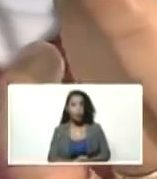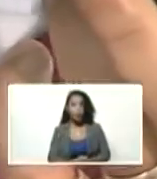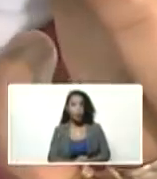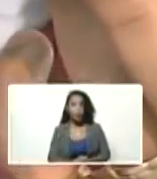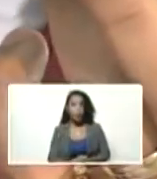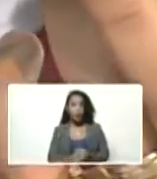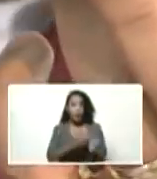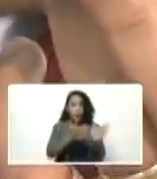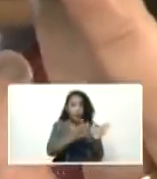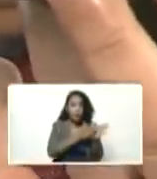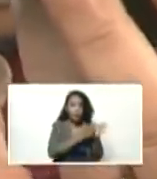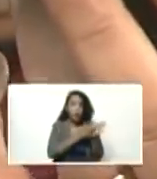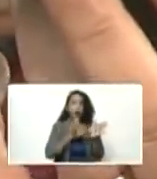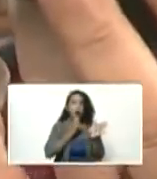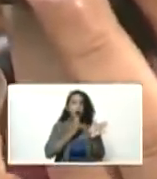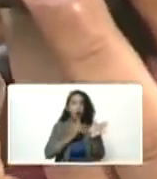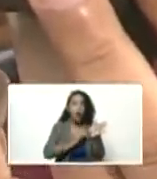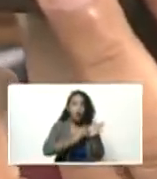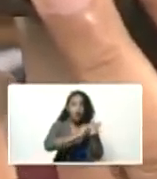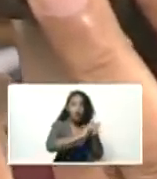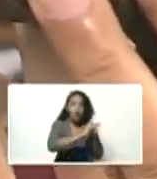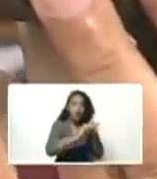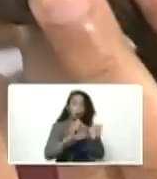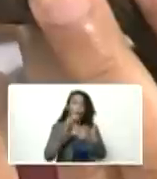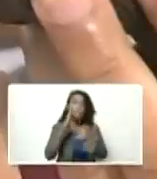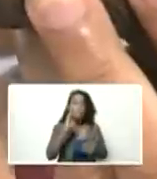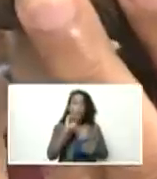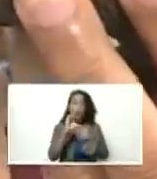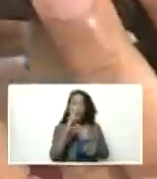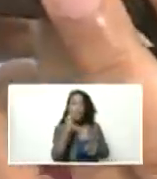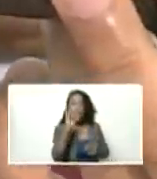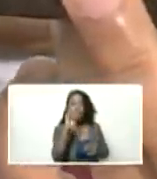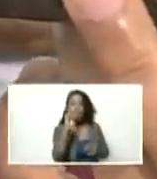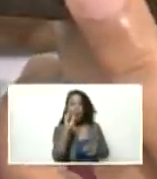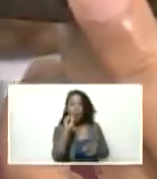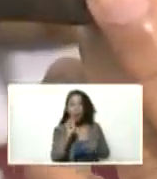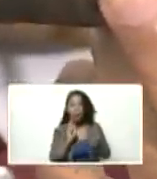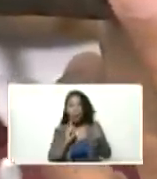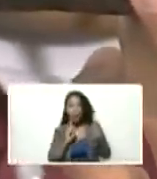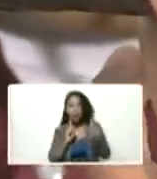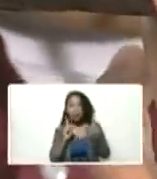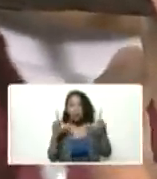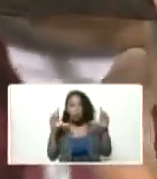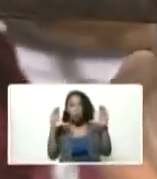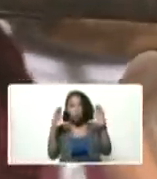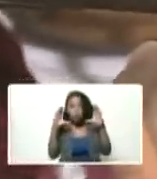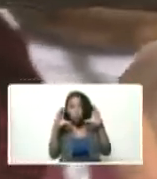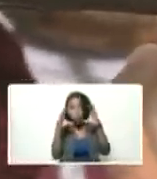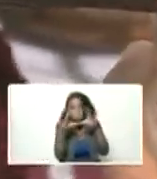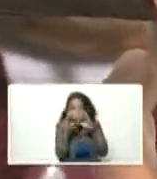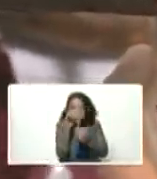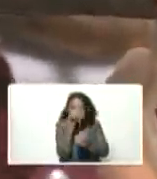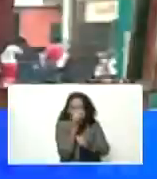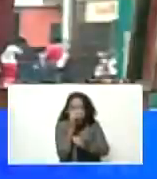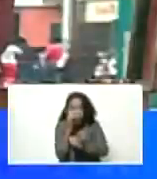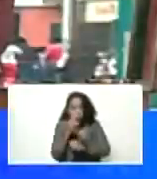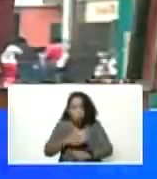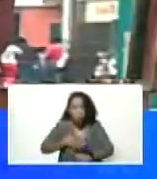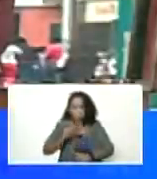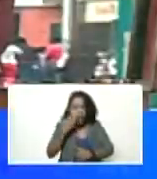palmeta de oro. Bolívar, dice ahí. Si acercas un poco más la cámara, podrás ver